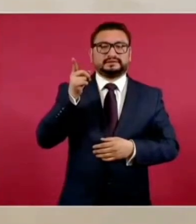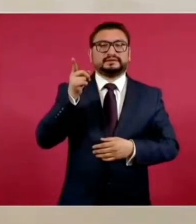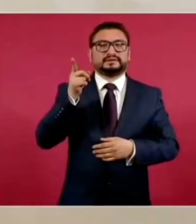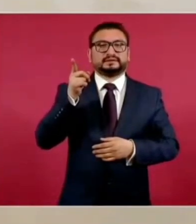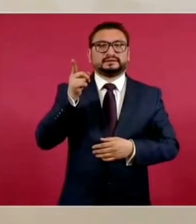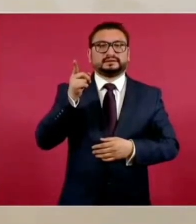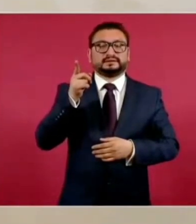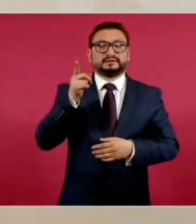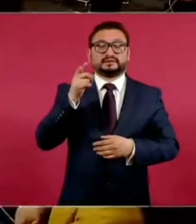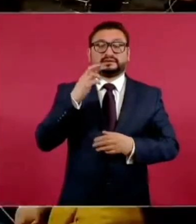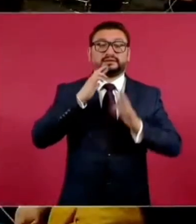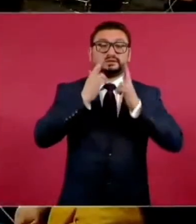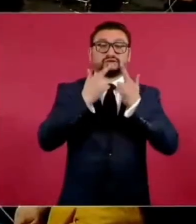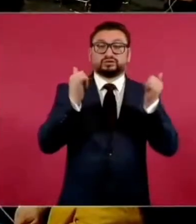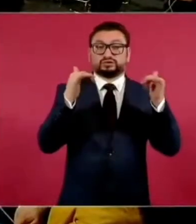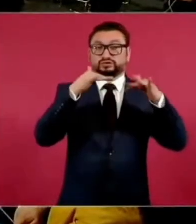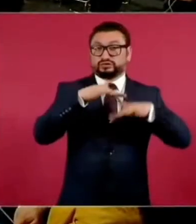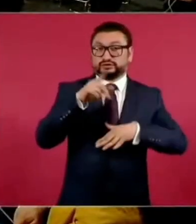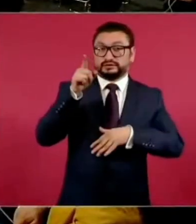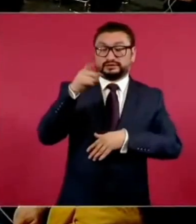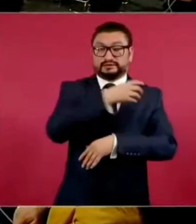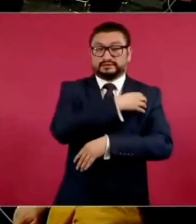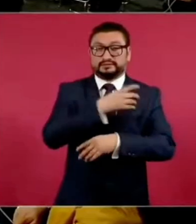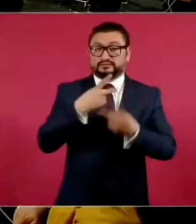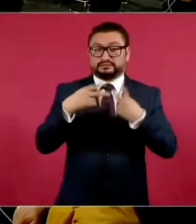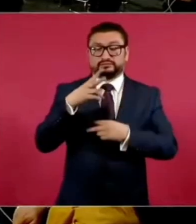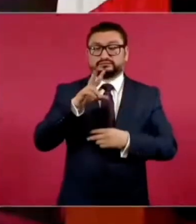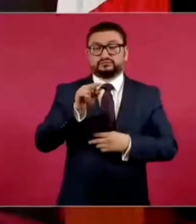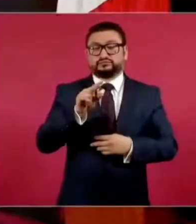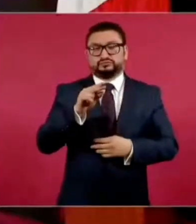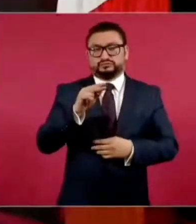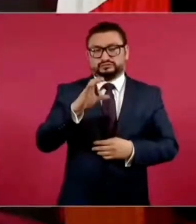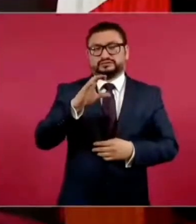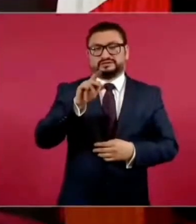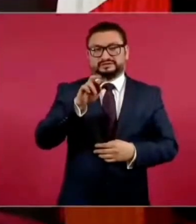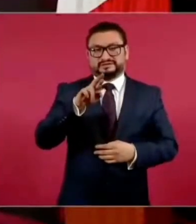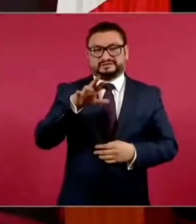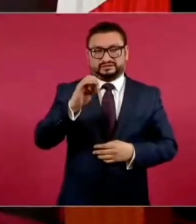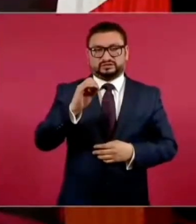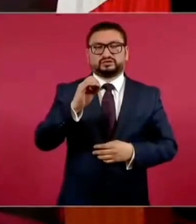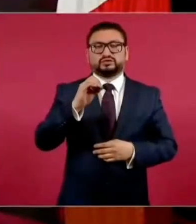en la reunión del comandante Castro, una reunión de estas de